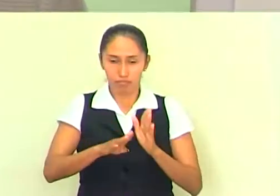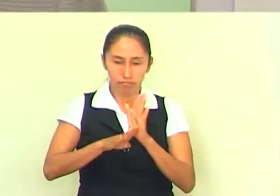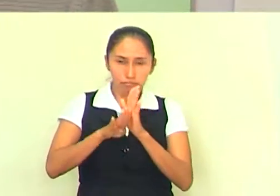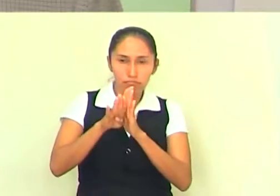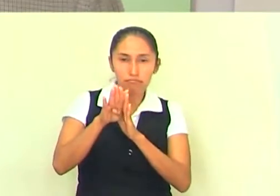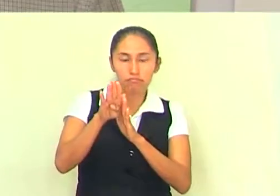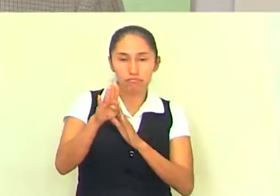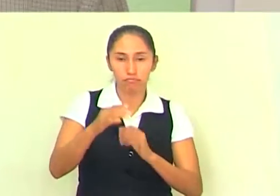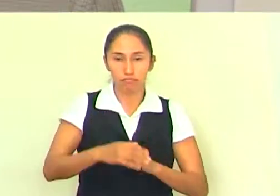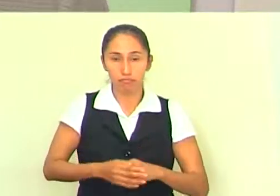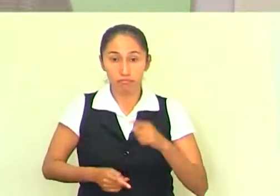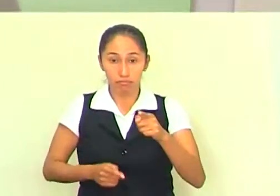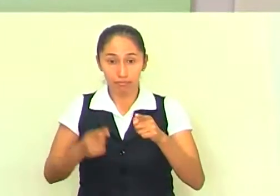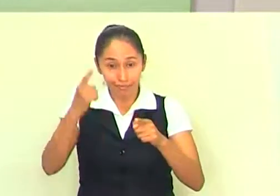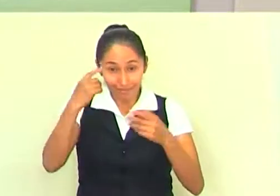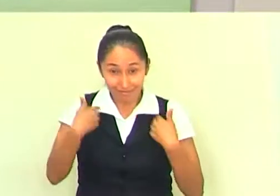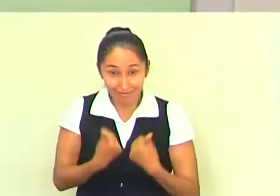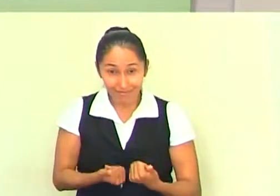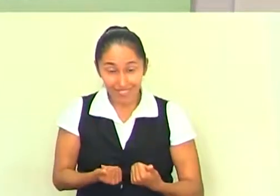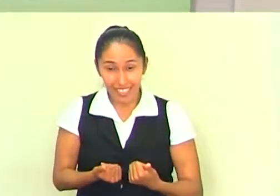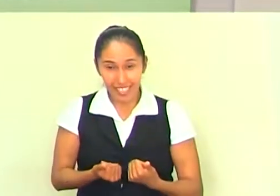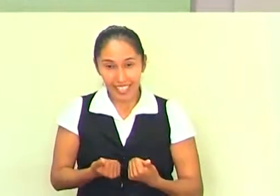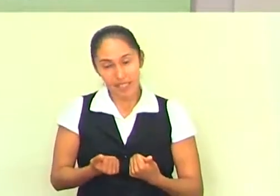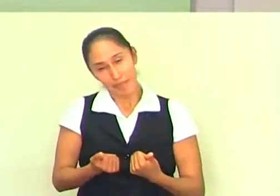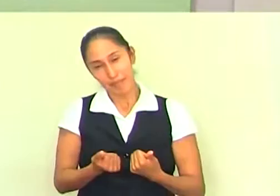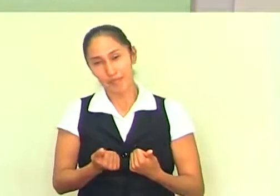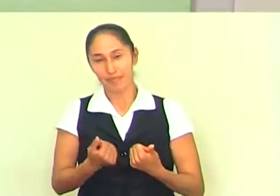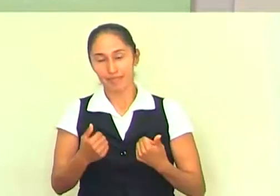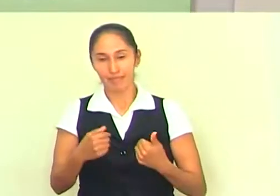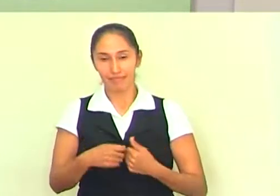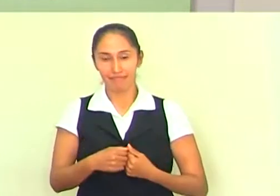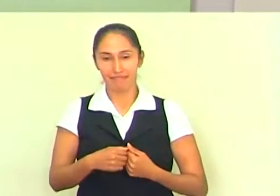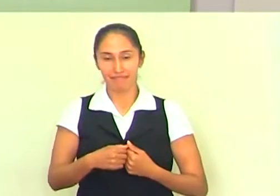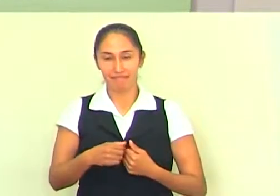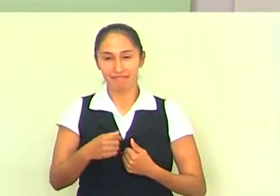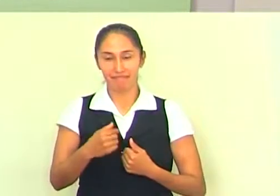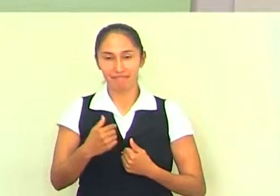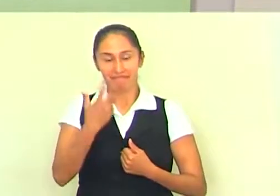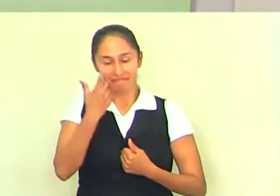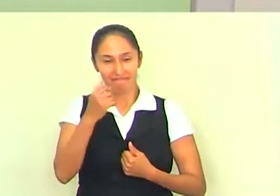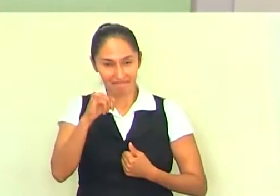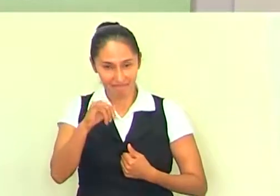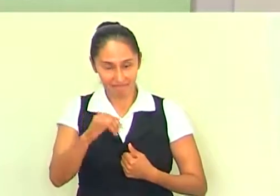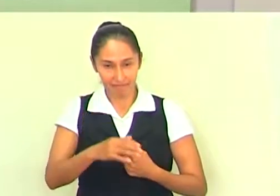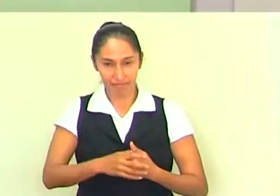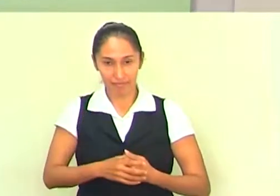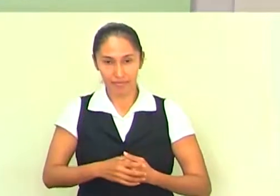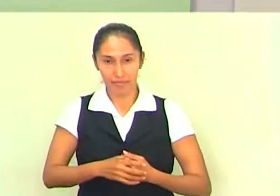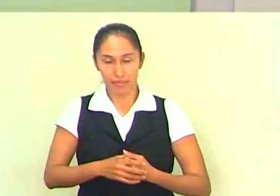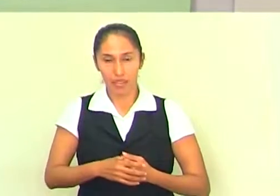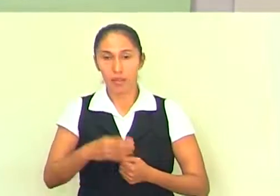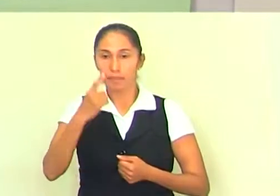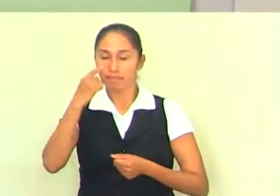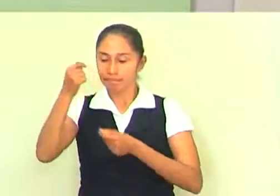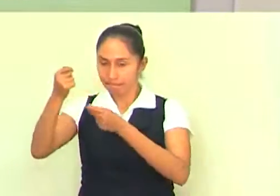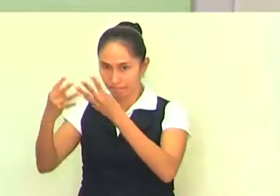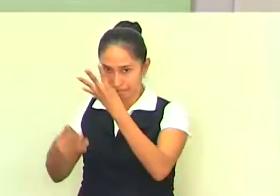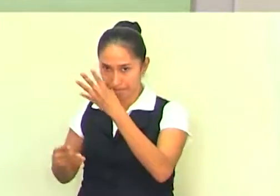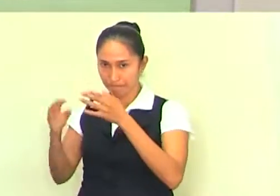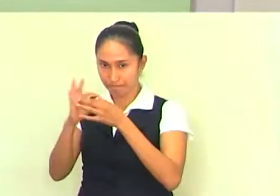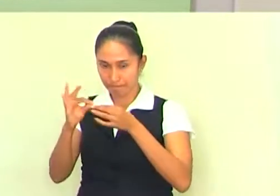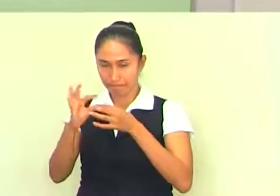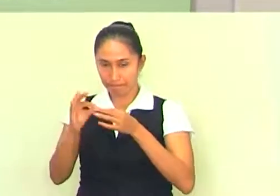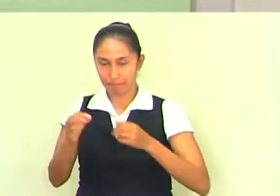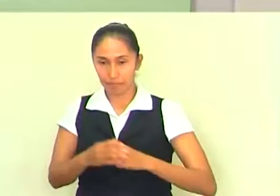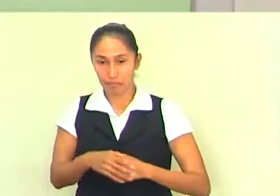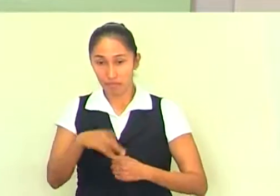¿Hasta aquí me van siguiendo? Yo esperaría que sí. Vamos usando, empleando quizás varios conceptos, pero es